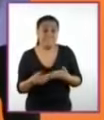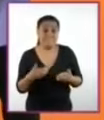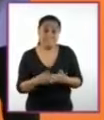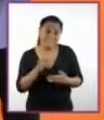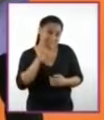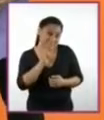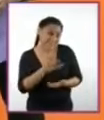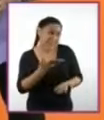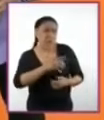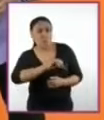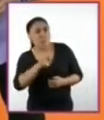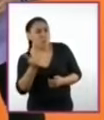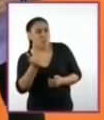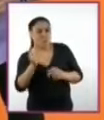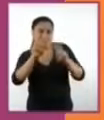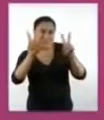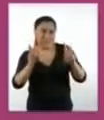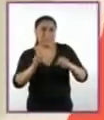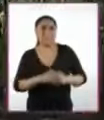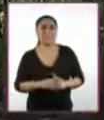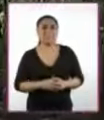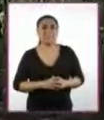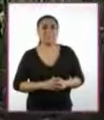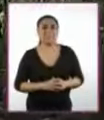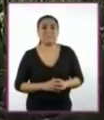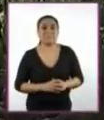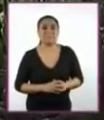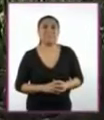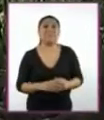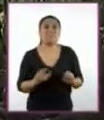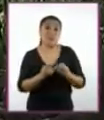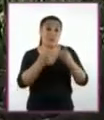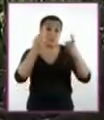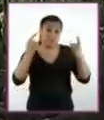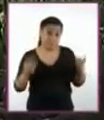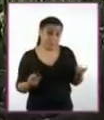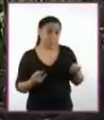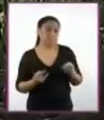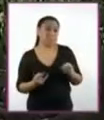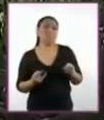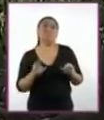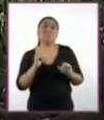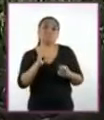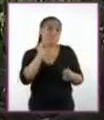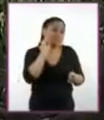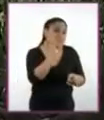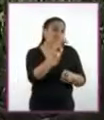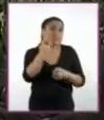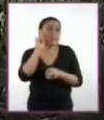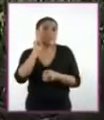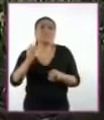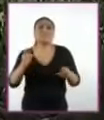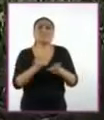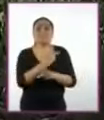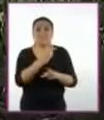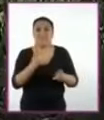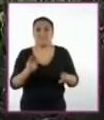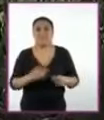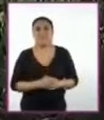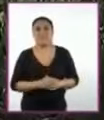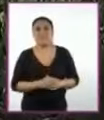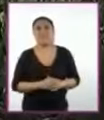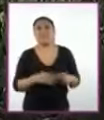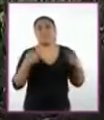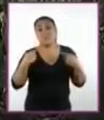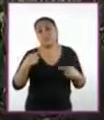Veamos algo más sobre el tema. En la historia, el tiempo se relaciona con los acontecimientos de la humanidad.